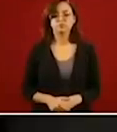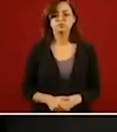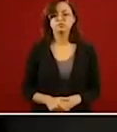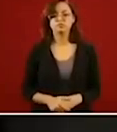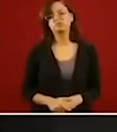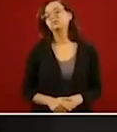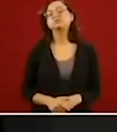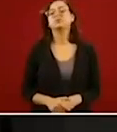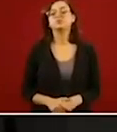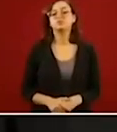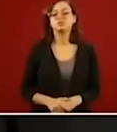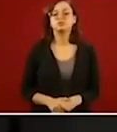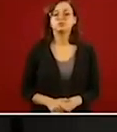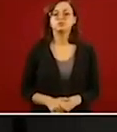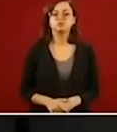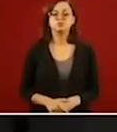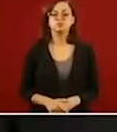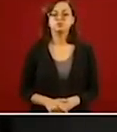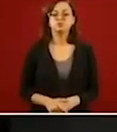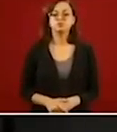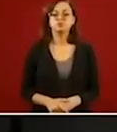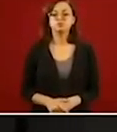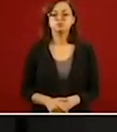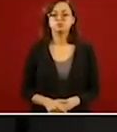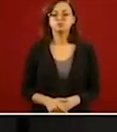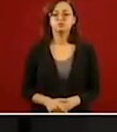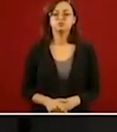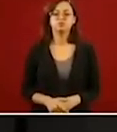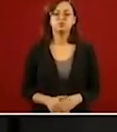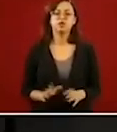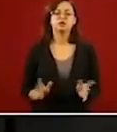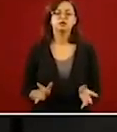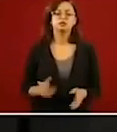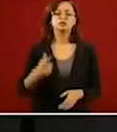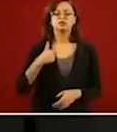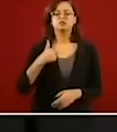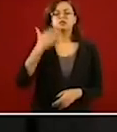pero están cambiando